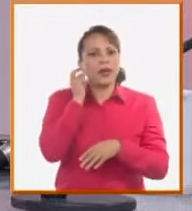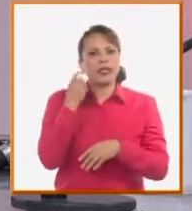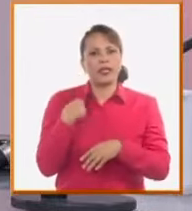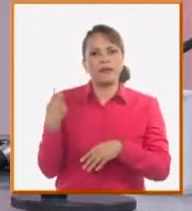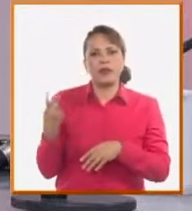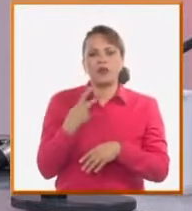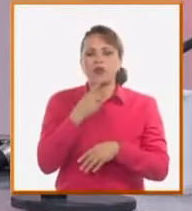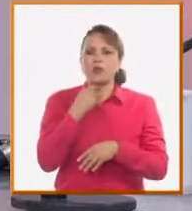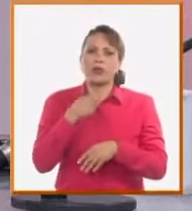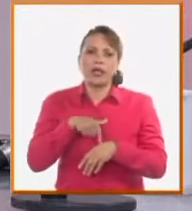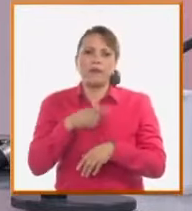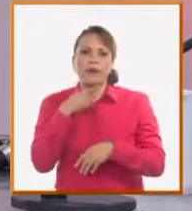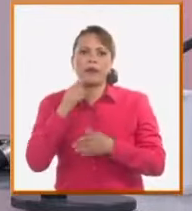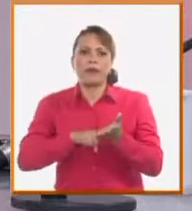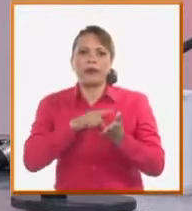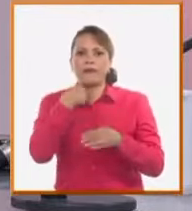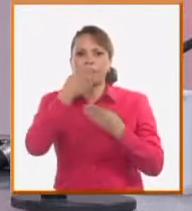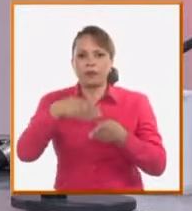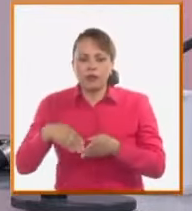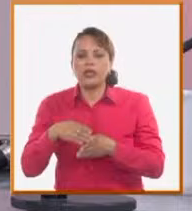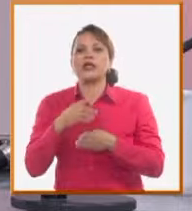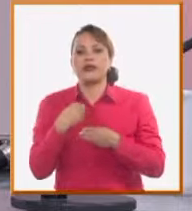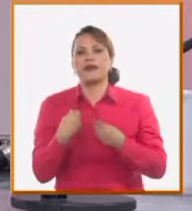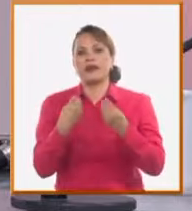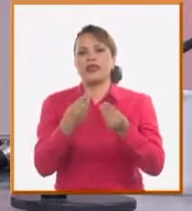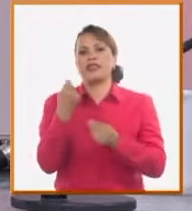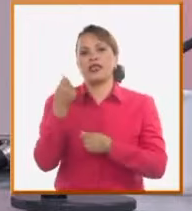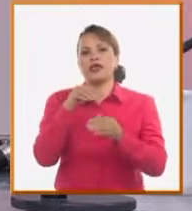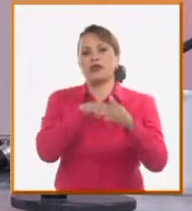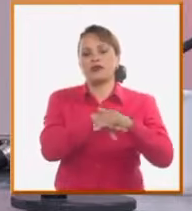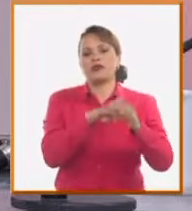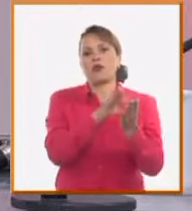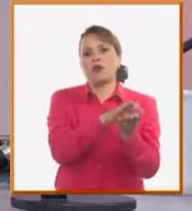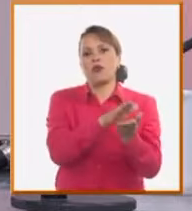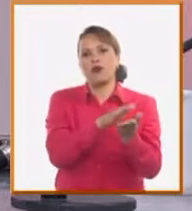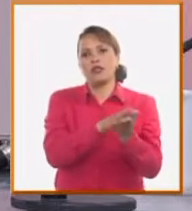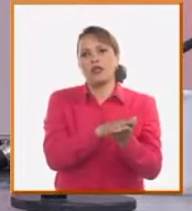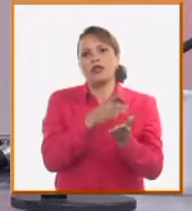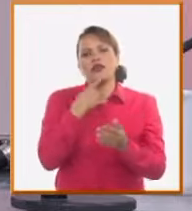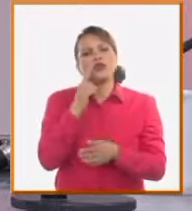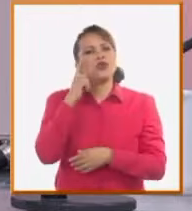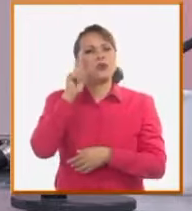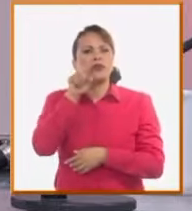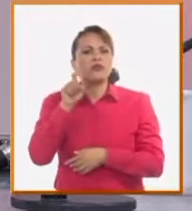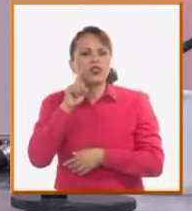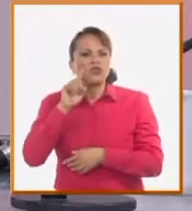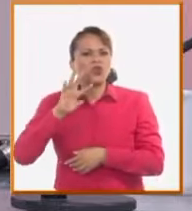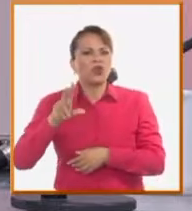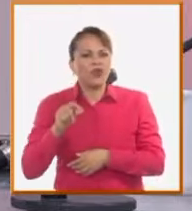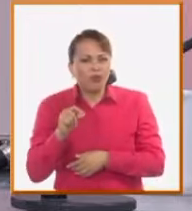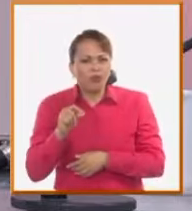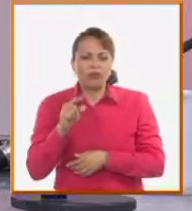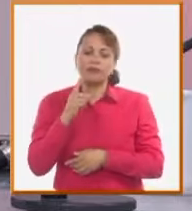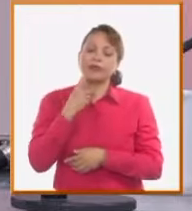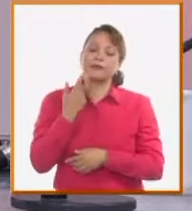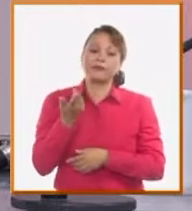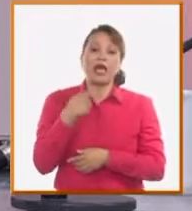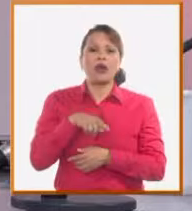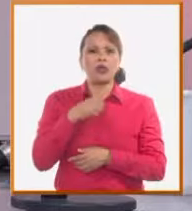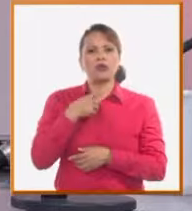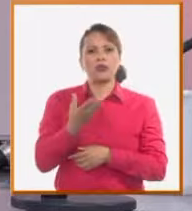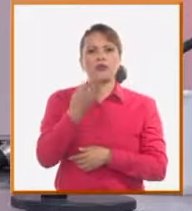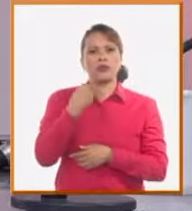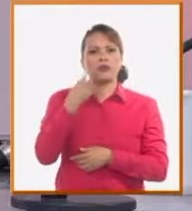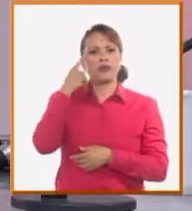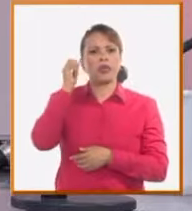caso de muerte. Realmente me mostré escéptico inicialmente y le dije que si aquello no era una estafa. Pero debo decir de mi experiencia con el seguro que fue